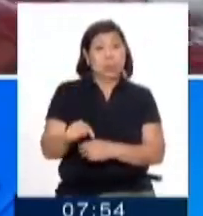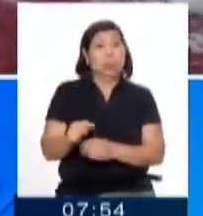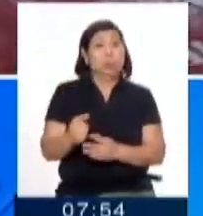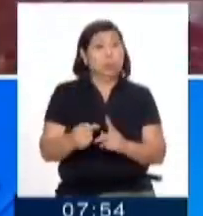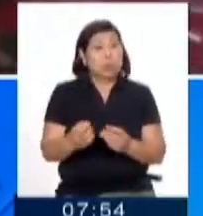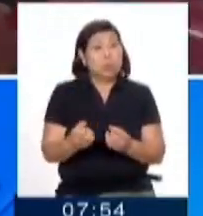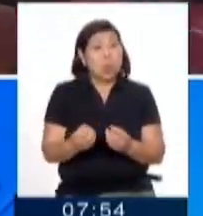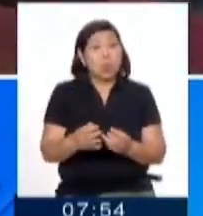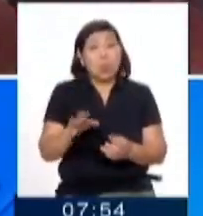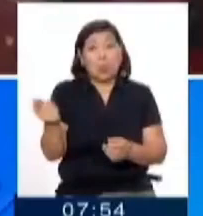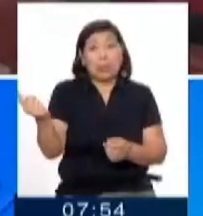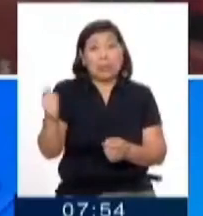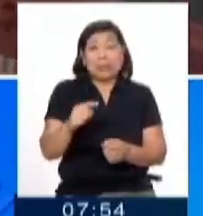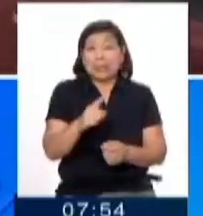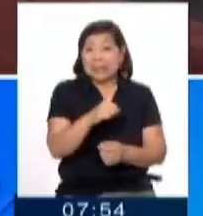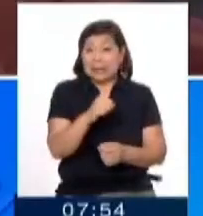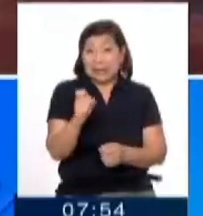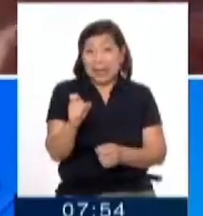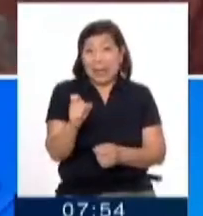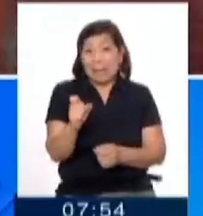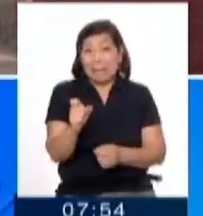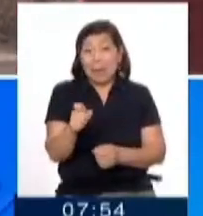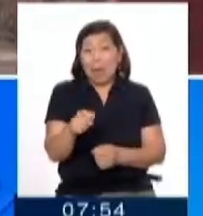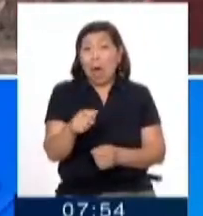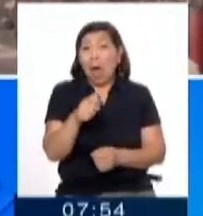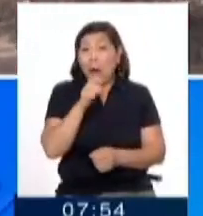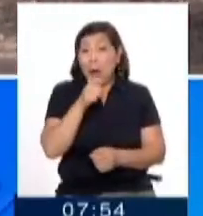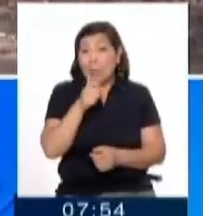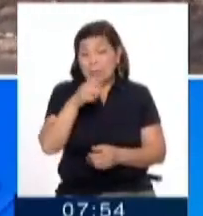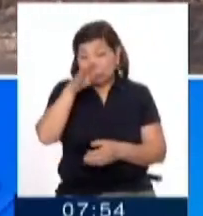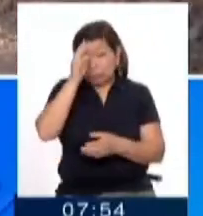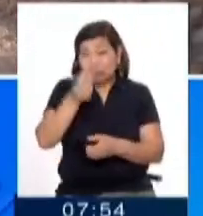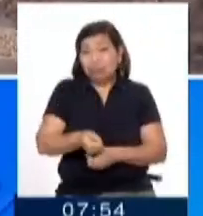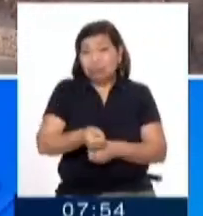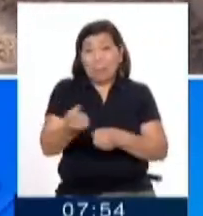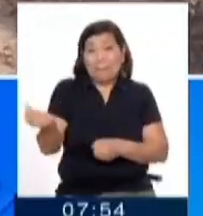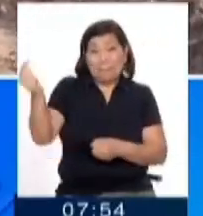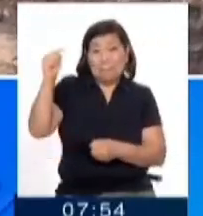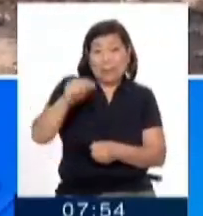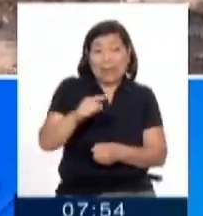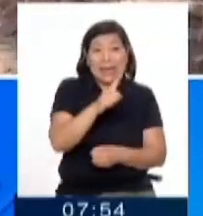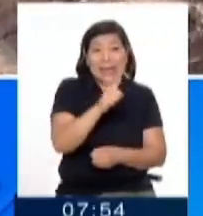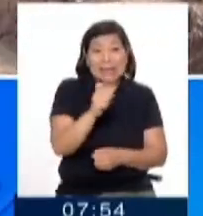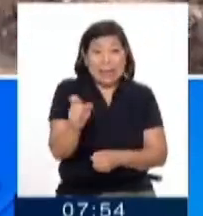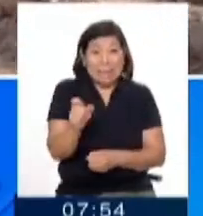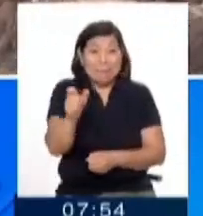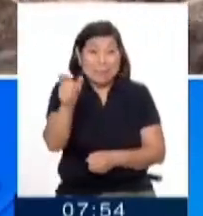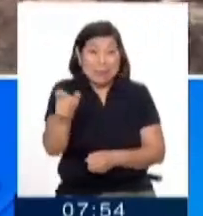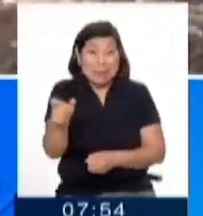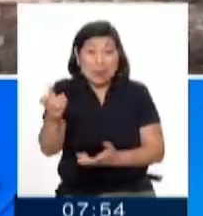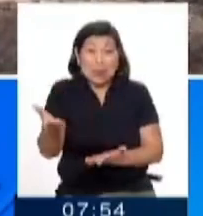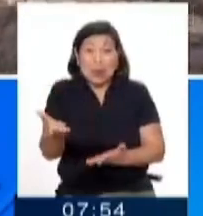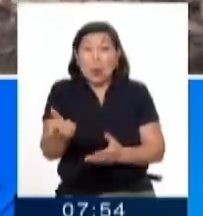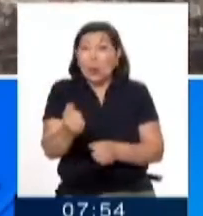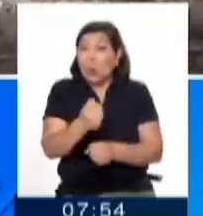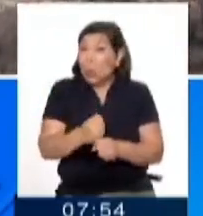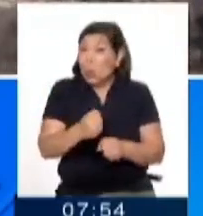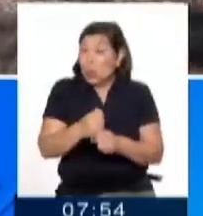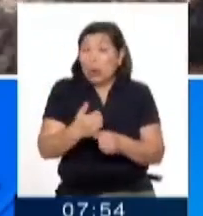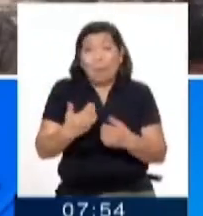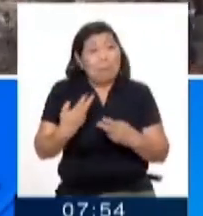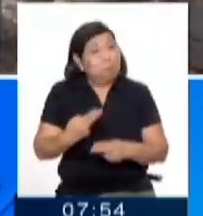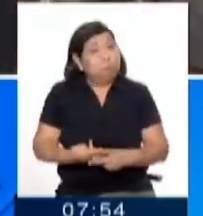en cantidad de bomberos, casi 100 bomberos hemos trabajado en todas las horas de este rescate, y que el trabajo a ser